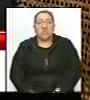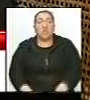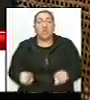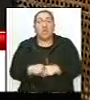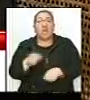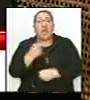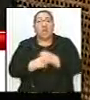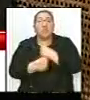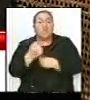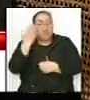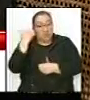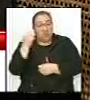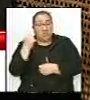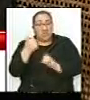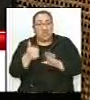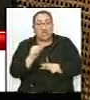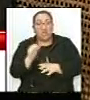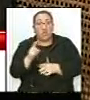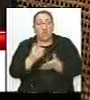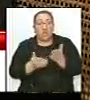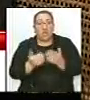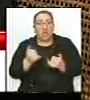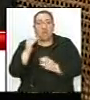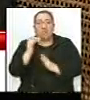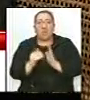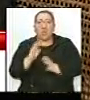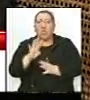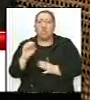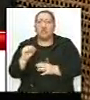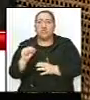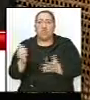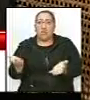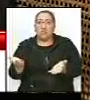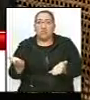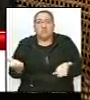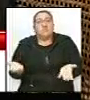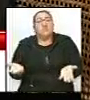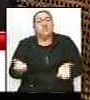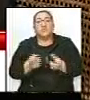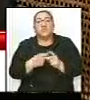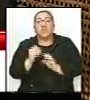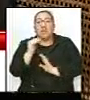kilo de café a 6 soles, este año cuesta menos de 4 soles. Entonces,